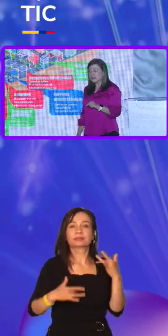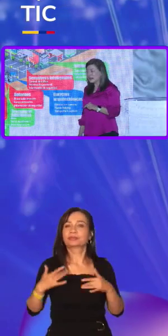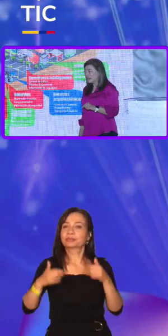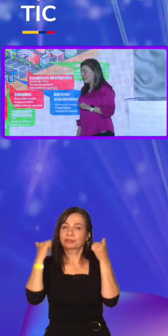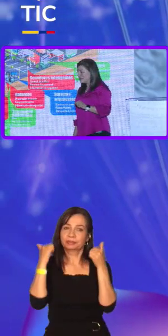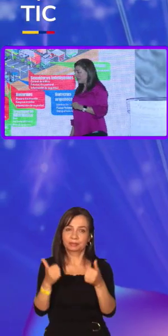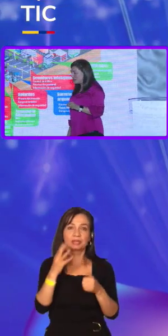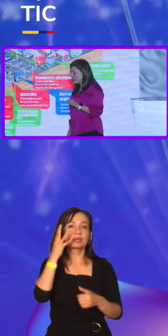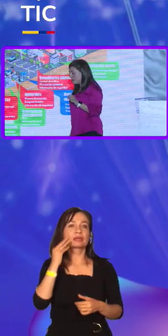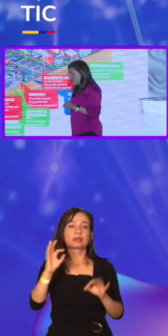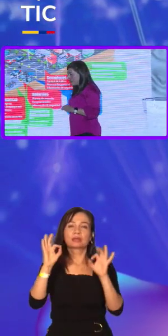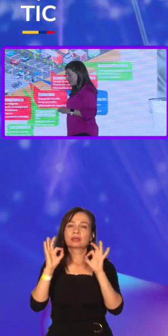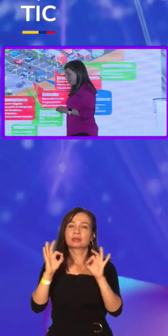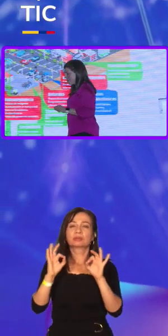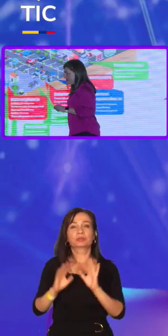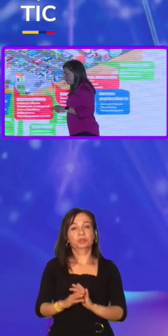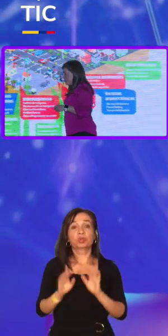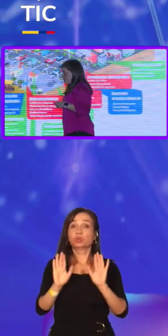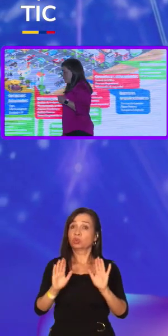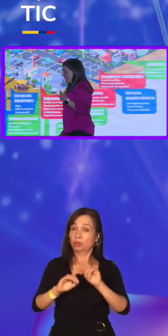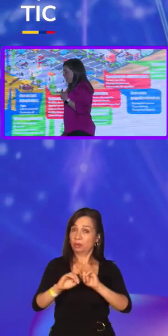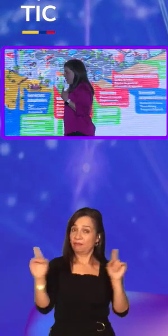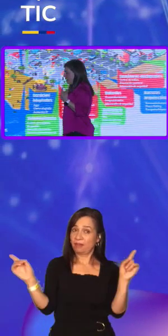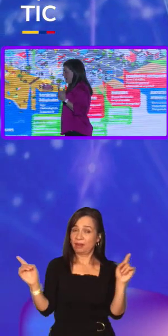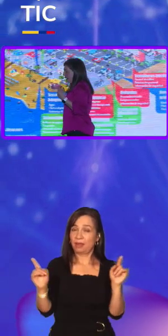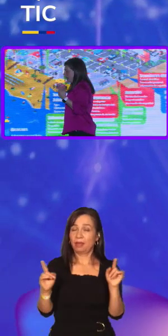nosotros. Y eso hace una gran diferencia porque